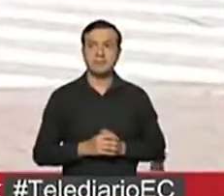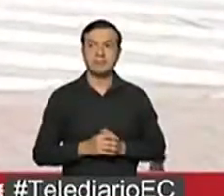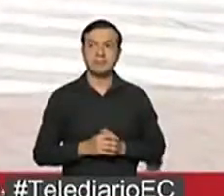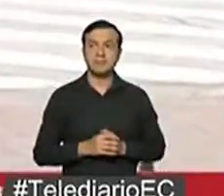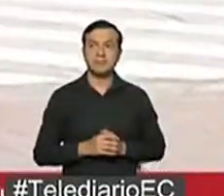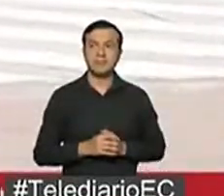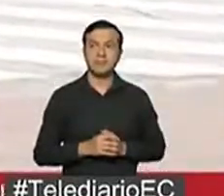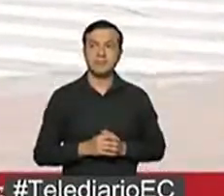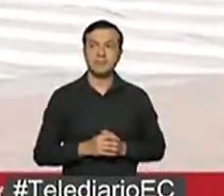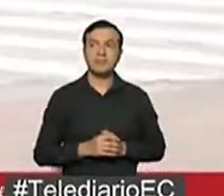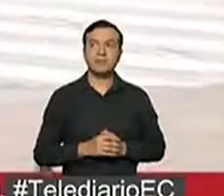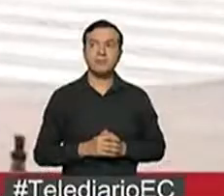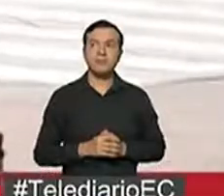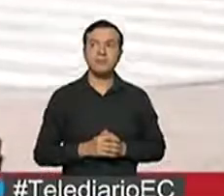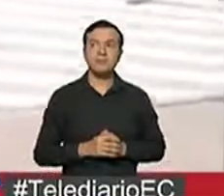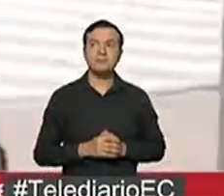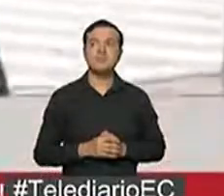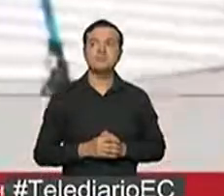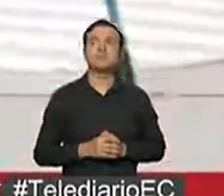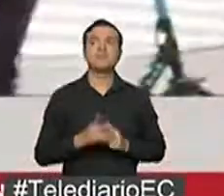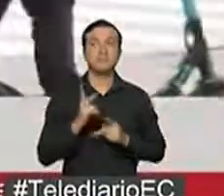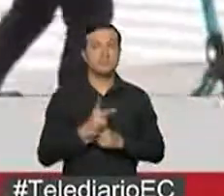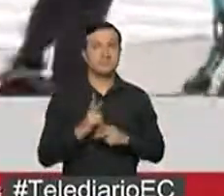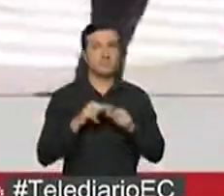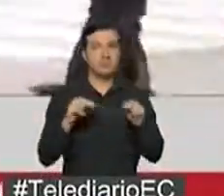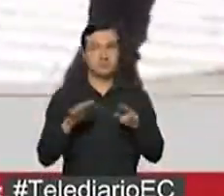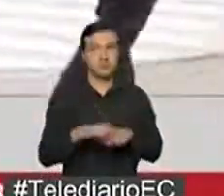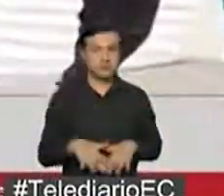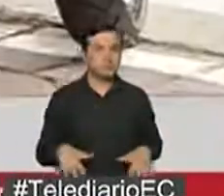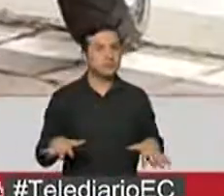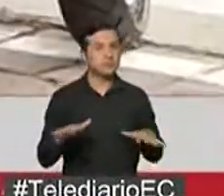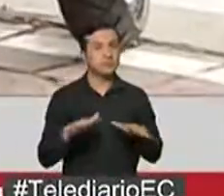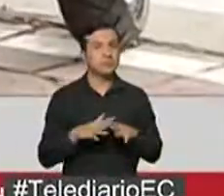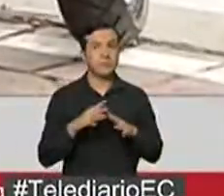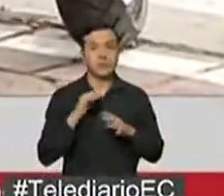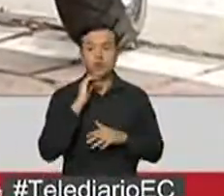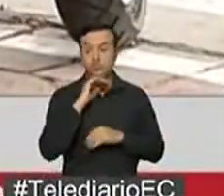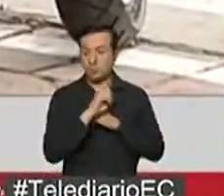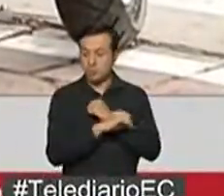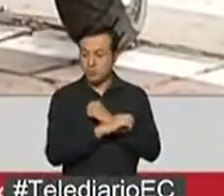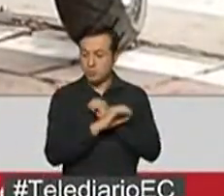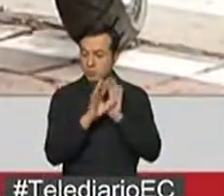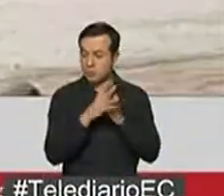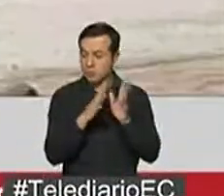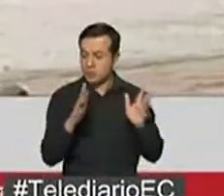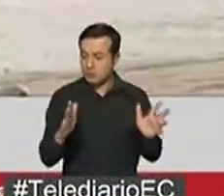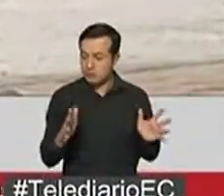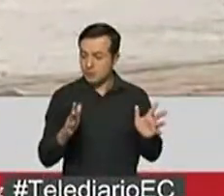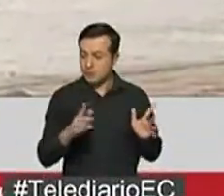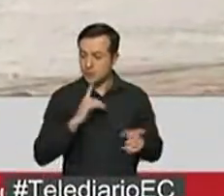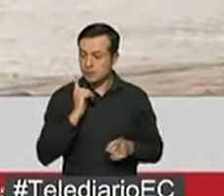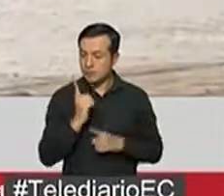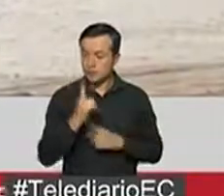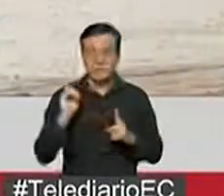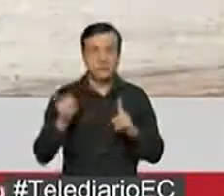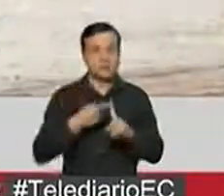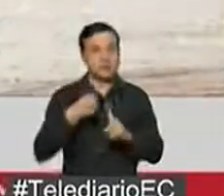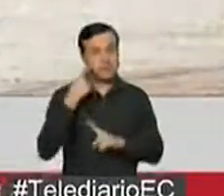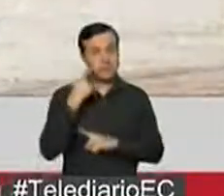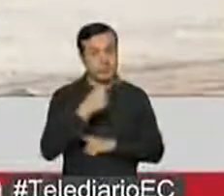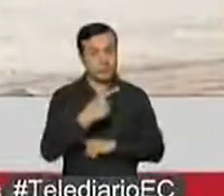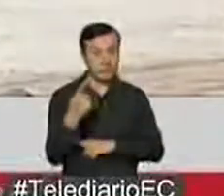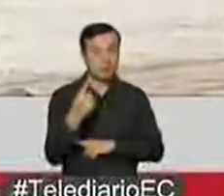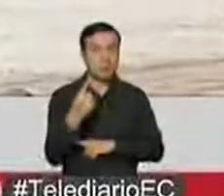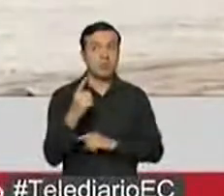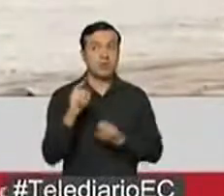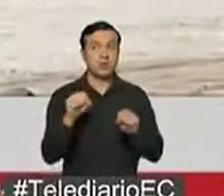movilidad sostenible amigable con el medio ambiente sin emisiones de co2 esa es la principal característica de